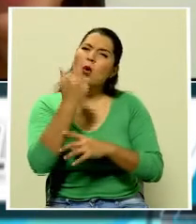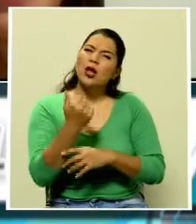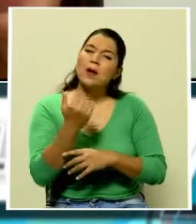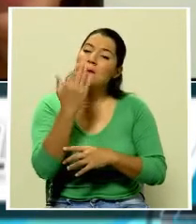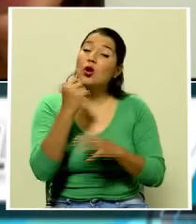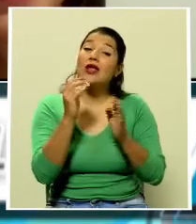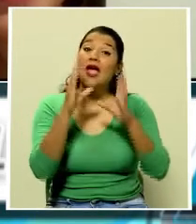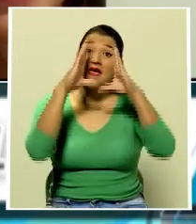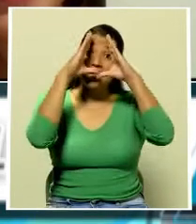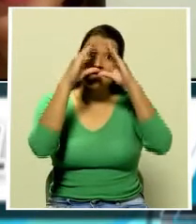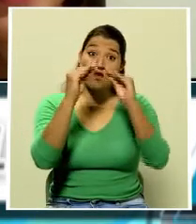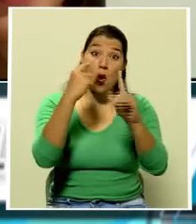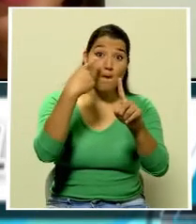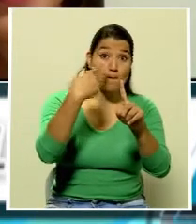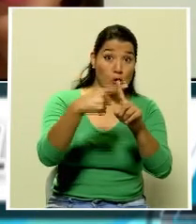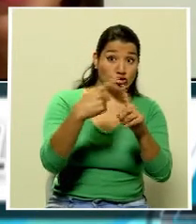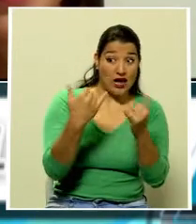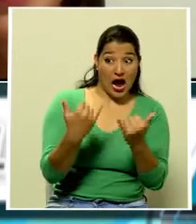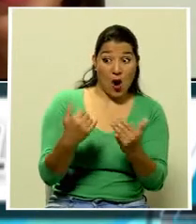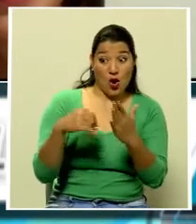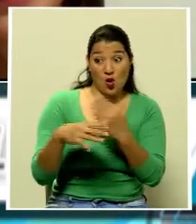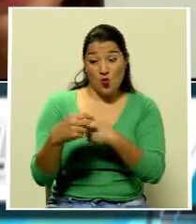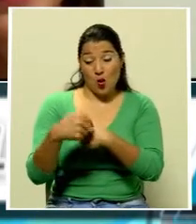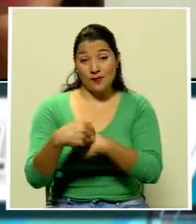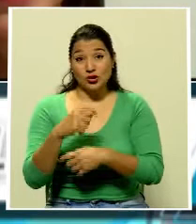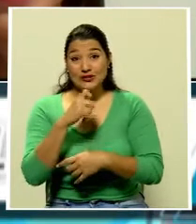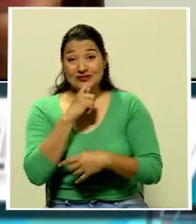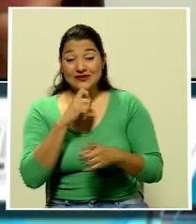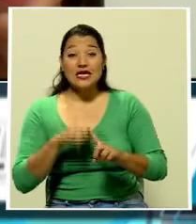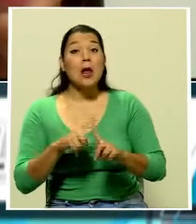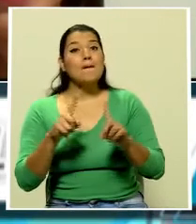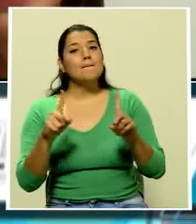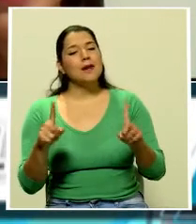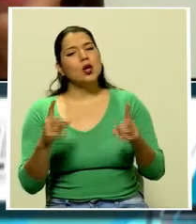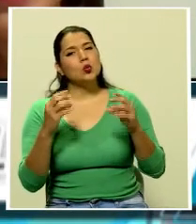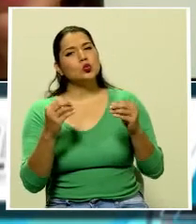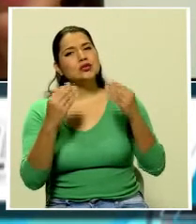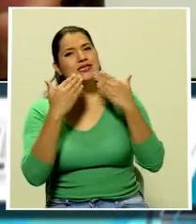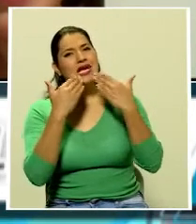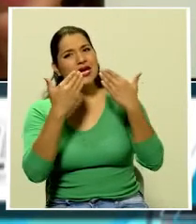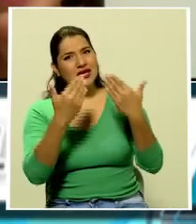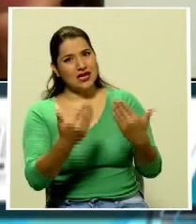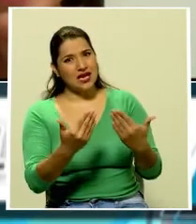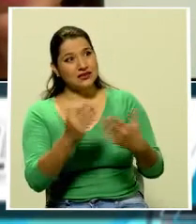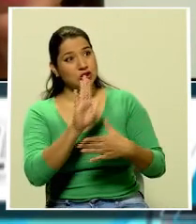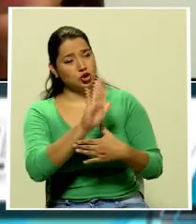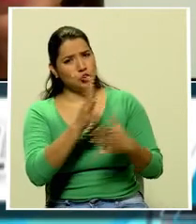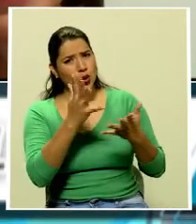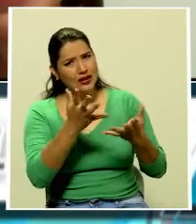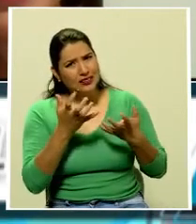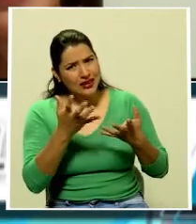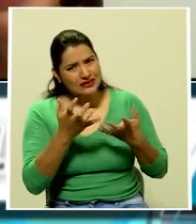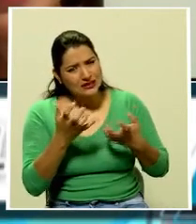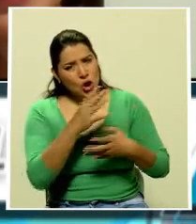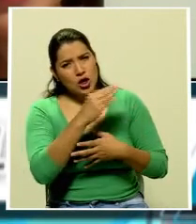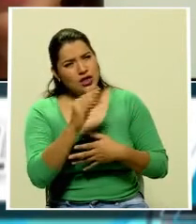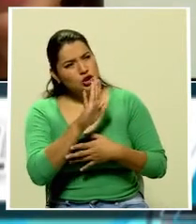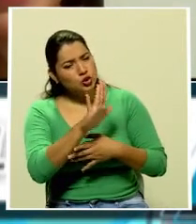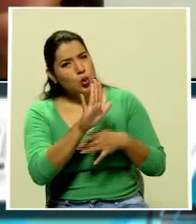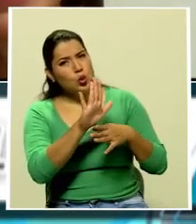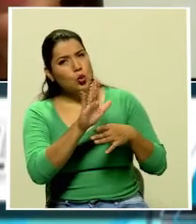alentadoras dentro de un panorama desolador, pero se agradece la intención y el